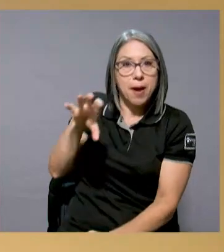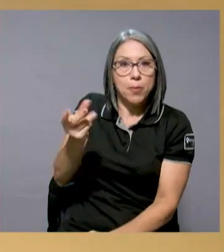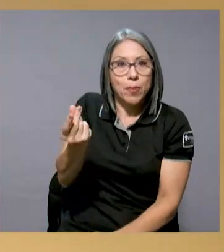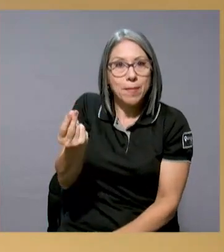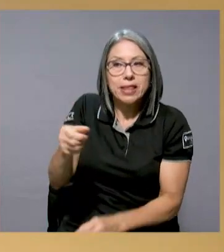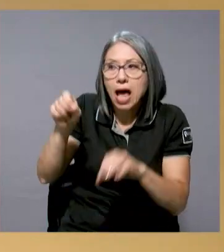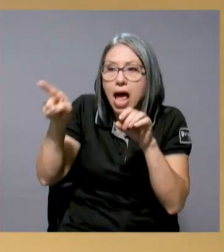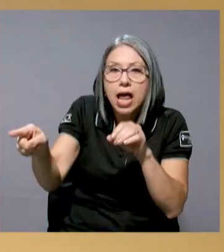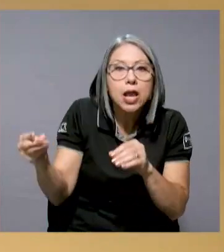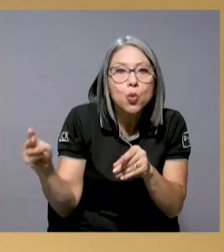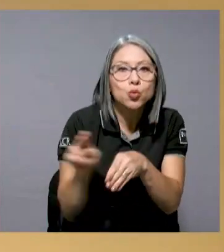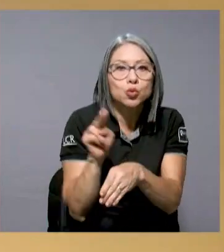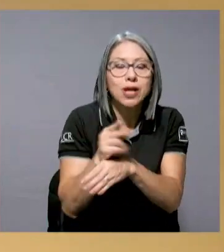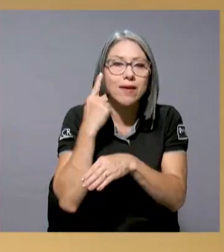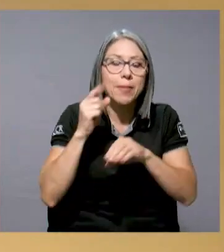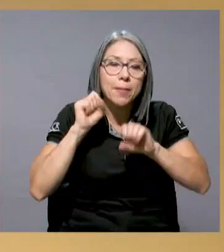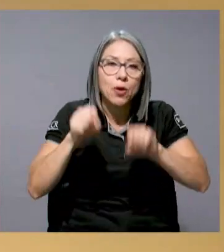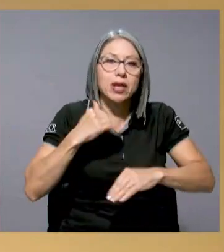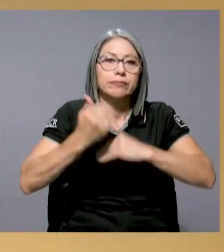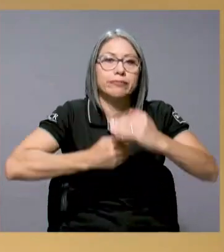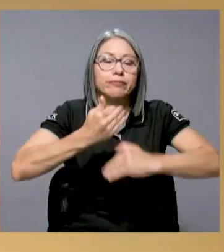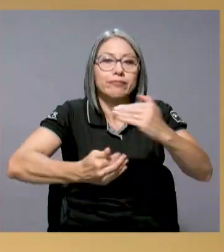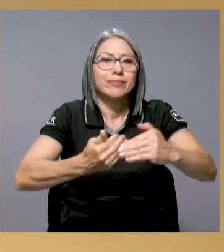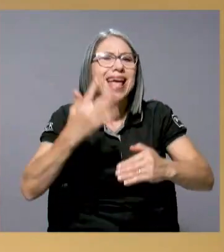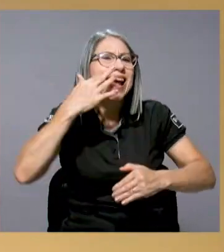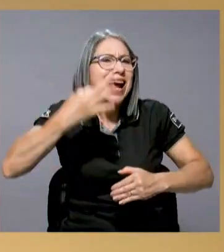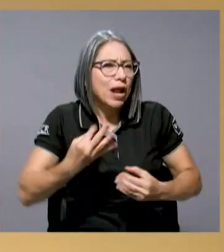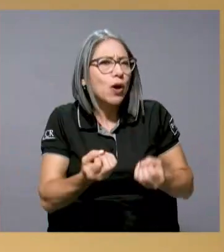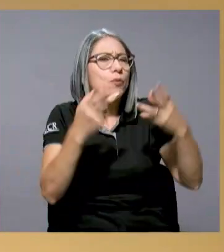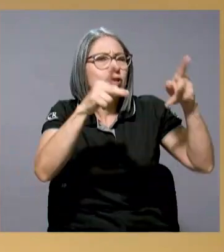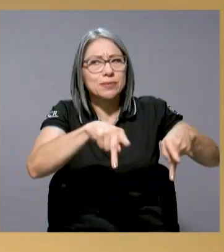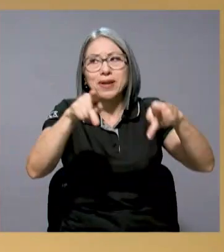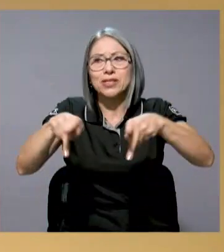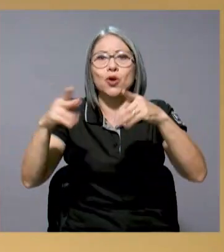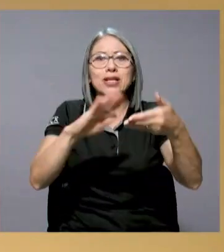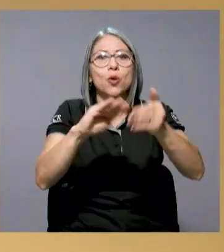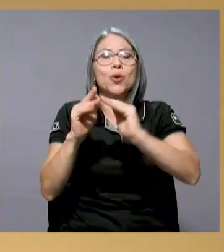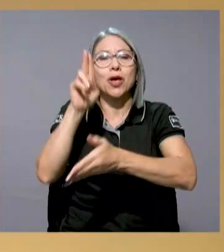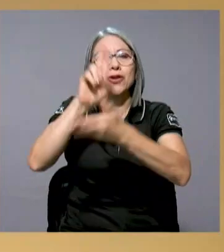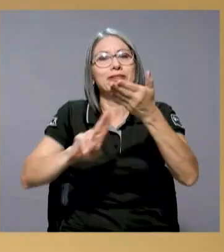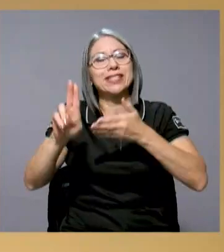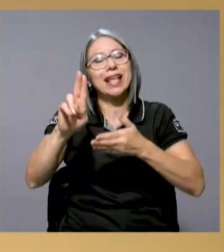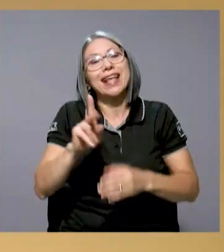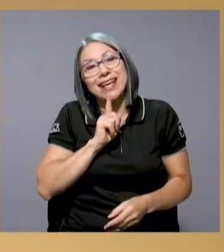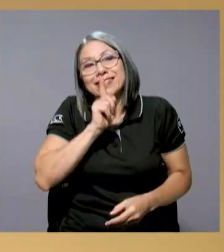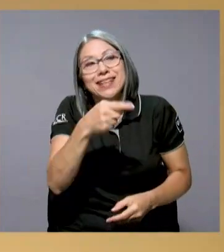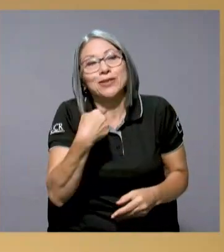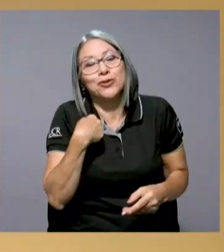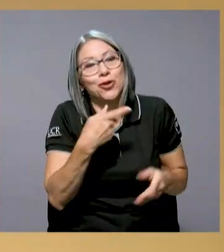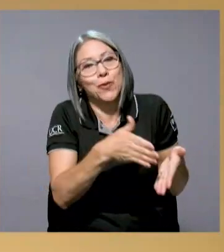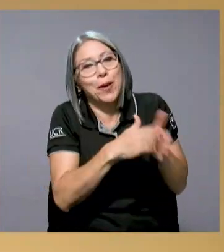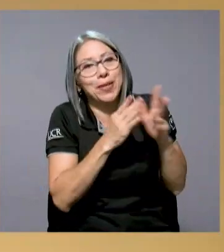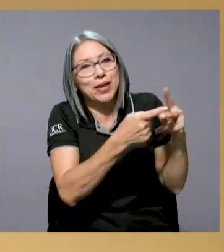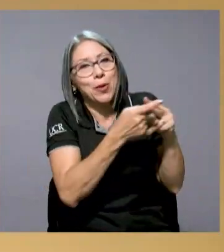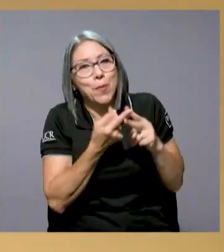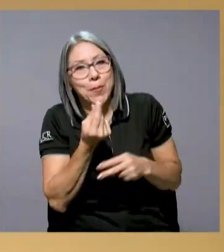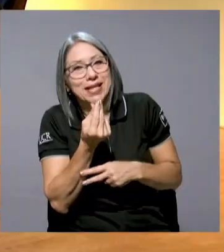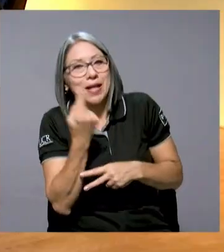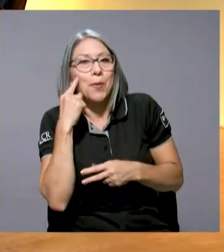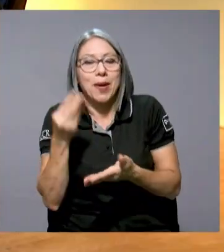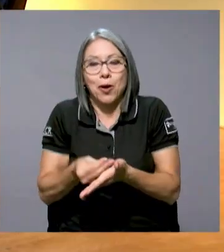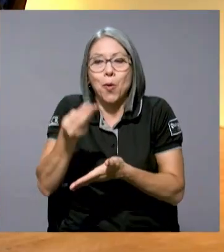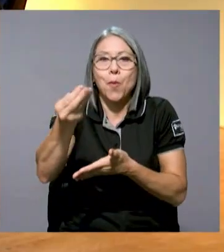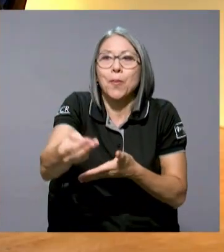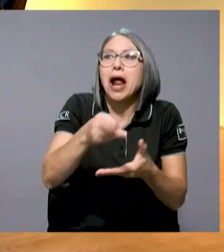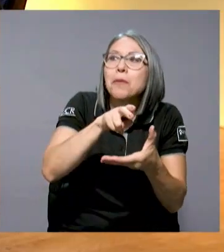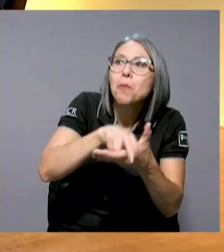que muchísimas personas que estamos en nuestra comunidad universitaria, sí es cierto, no voy a pedir un préstamo para comprar muebles para la facultad, pero que